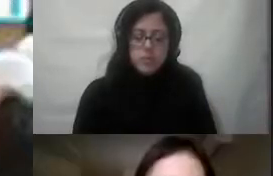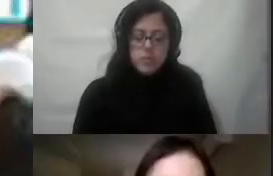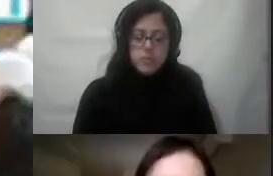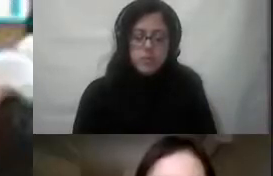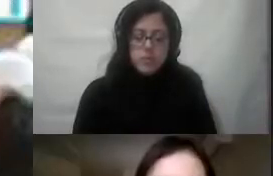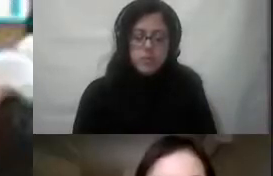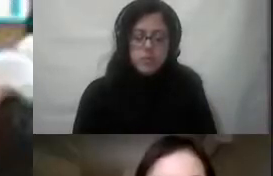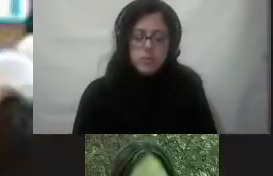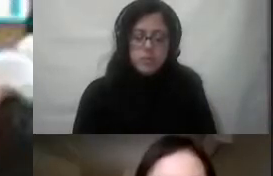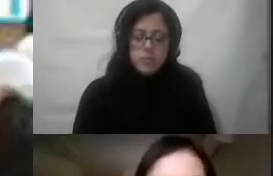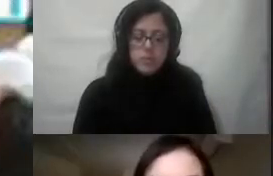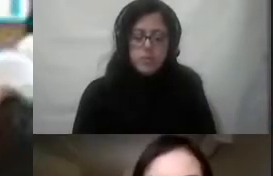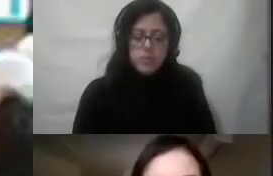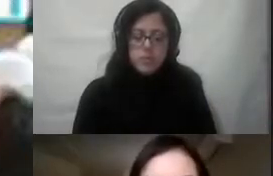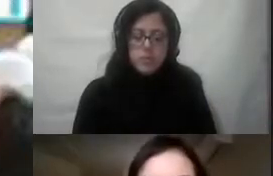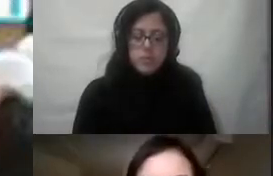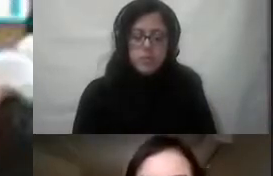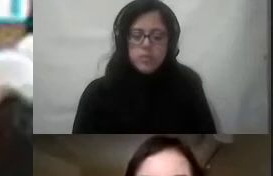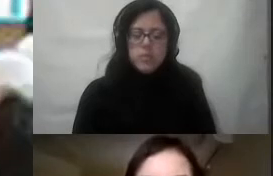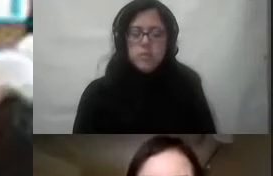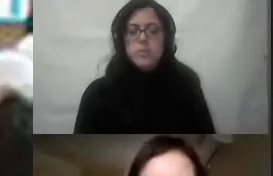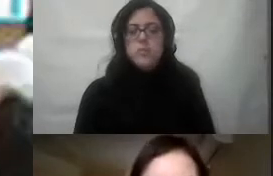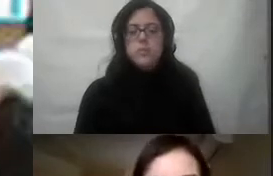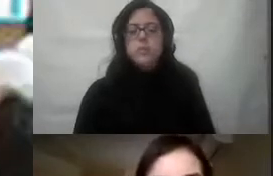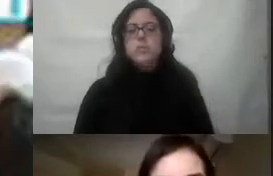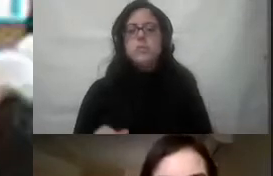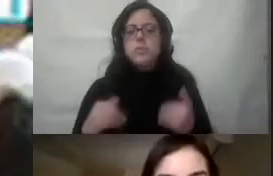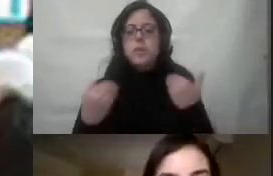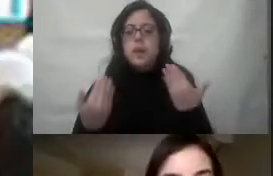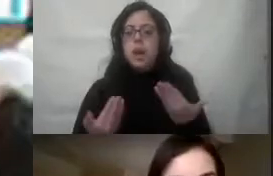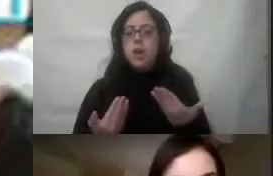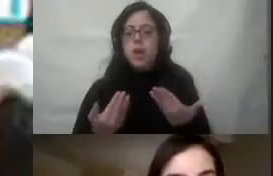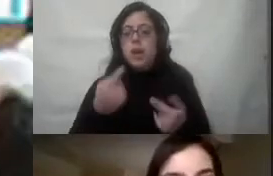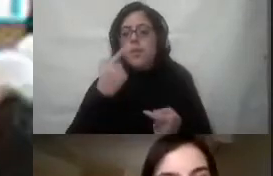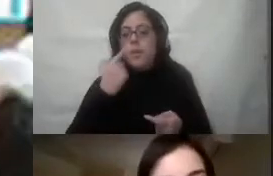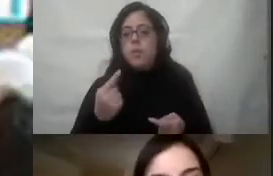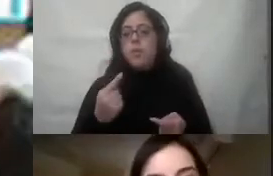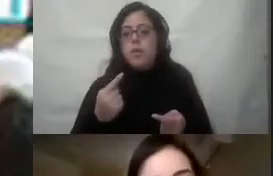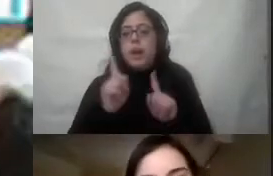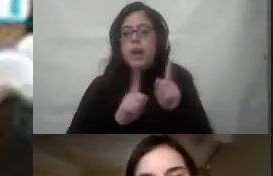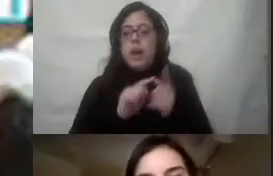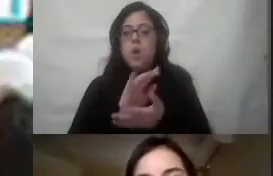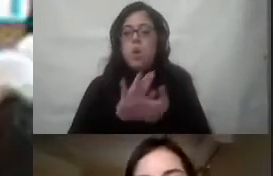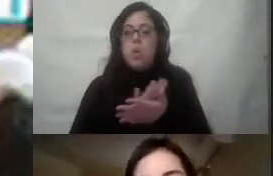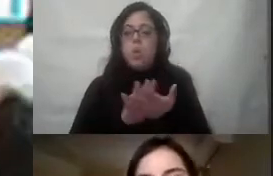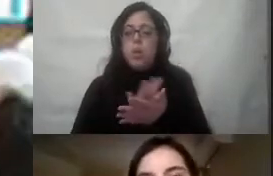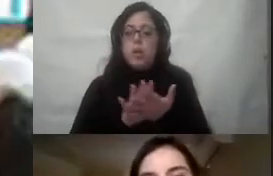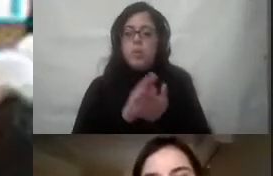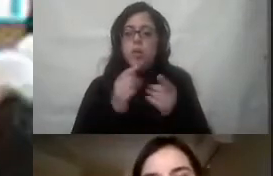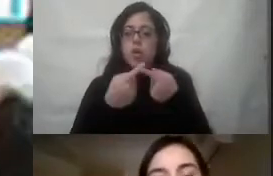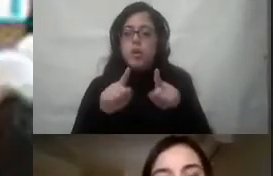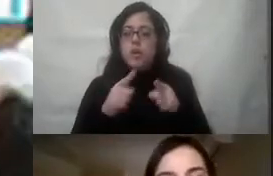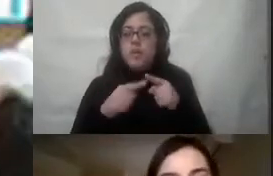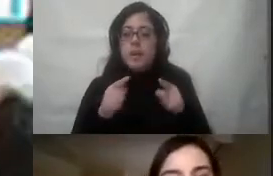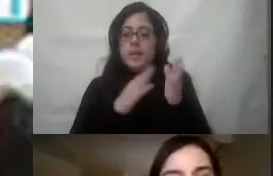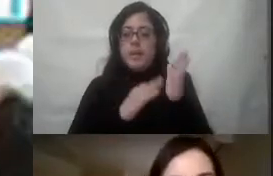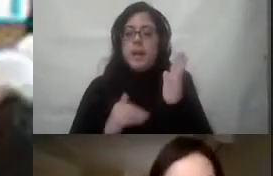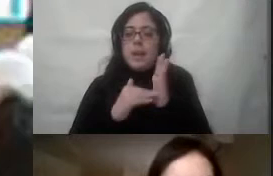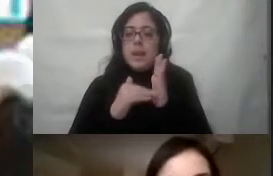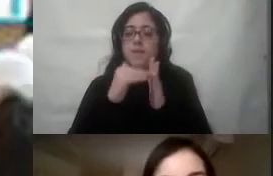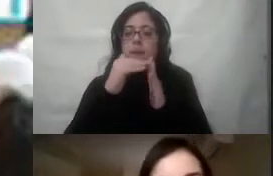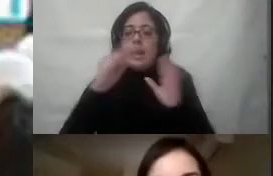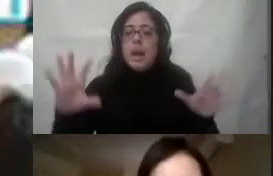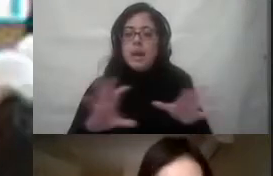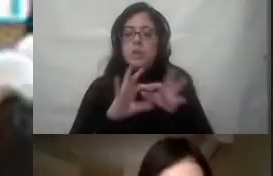Bueno, y ahora vamos a ir a ver ejemplos concretos con distintos niveles de conectividad de cómo esta propuesta